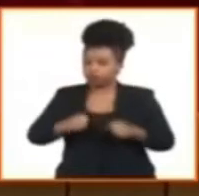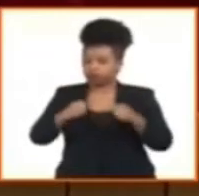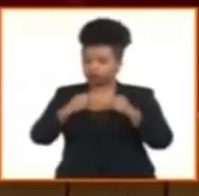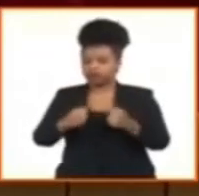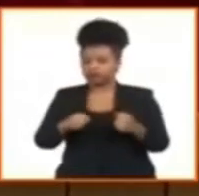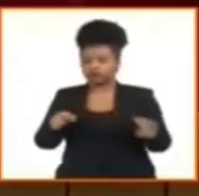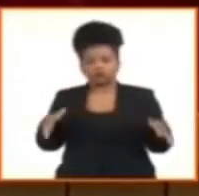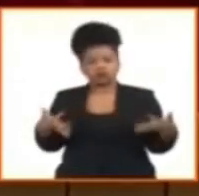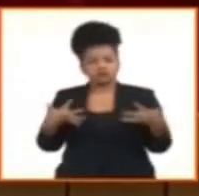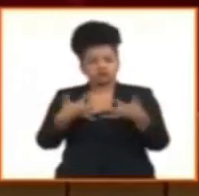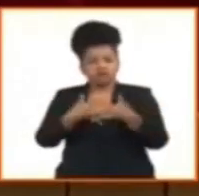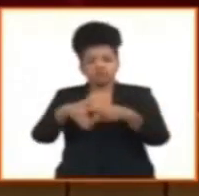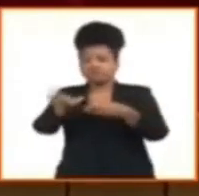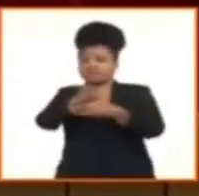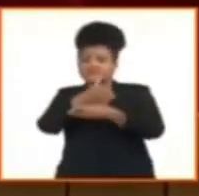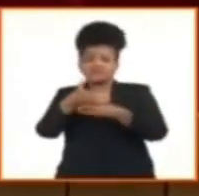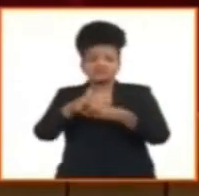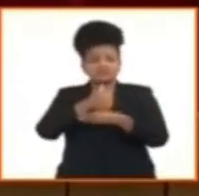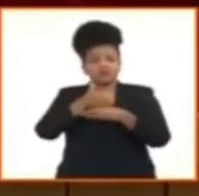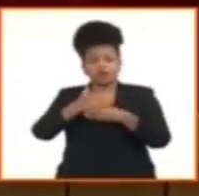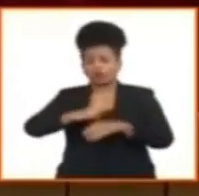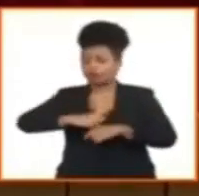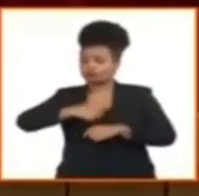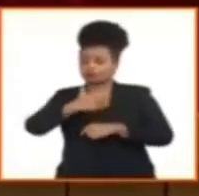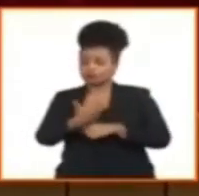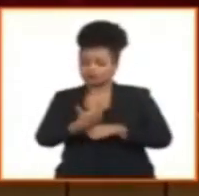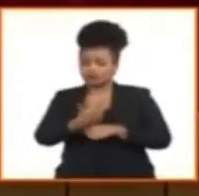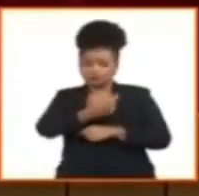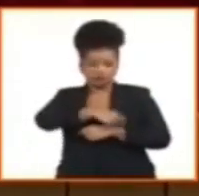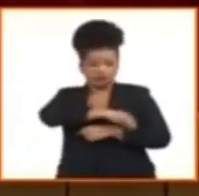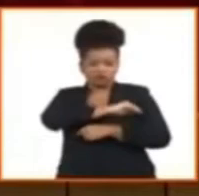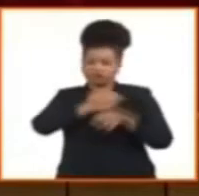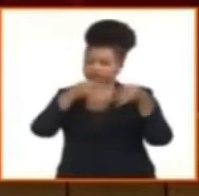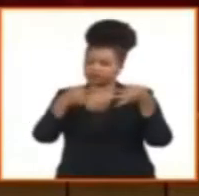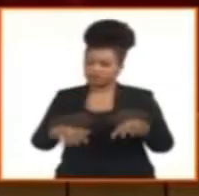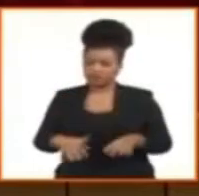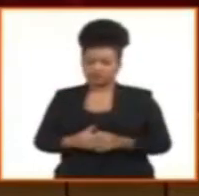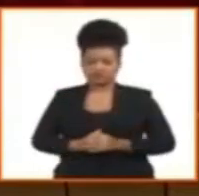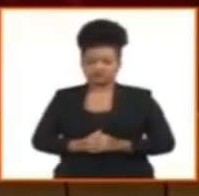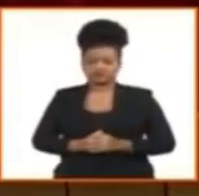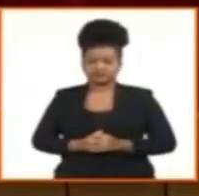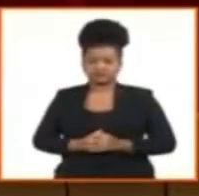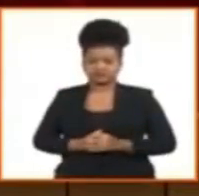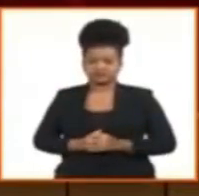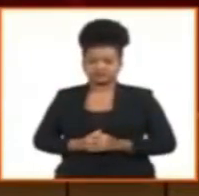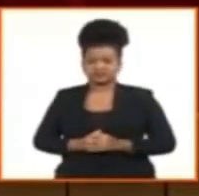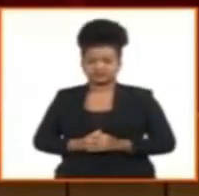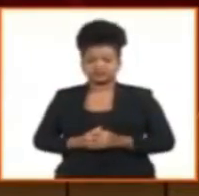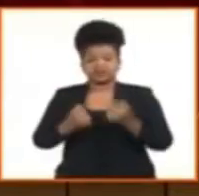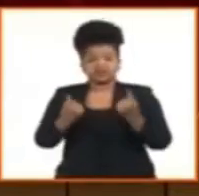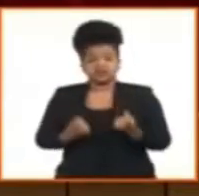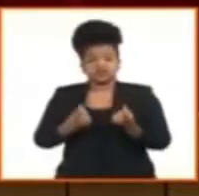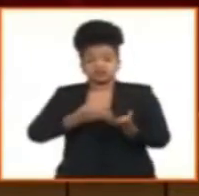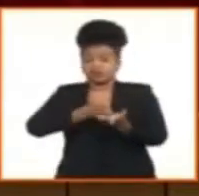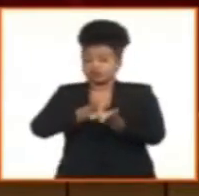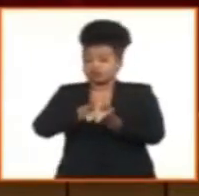la diversidad y la heterogeneidad en nuestra sociedad. La necesidad de mantener la sociedad que se ha